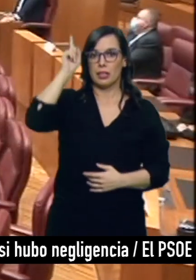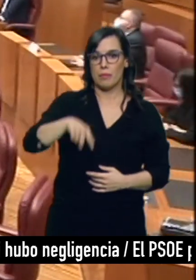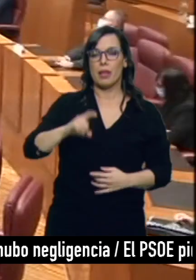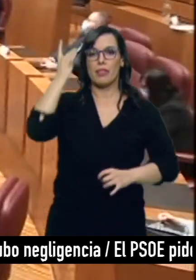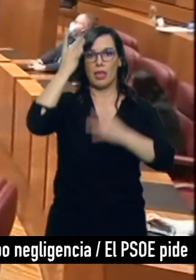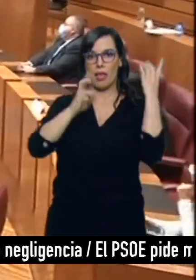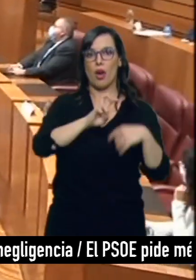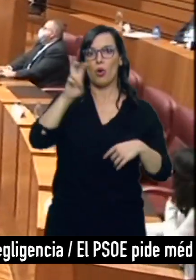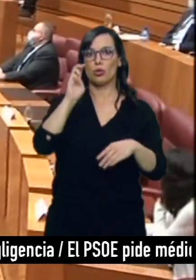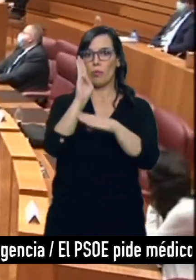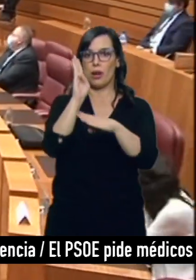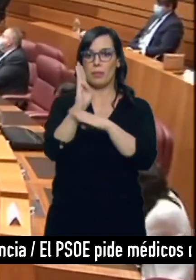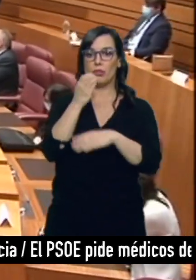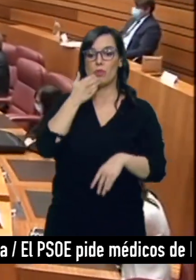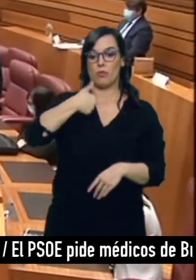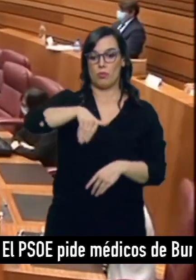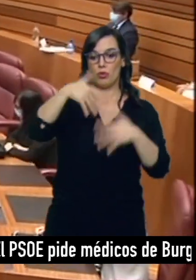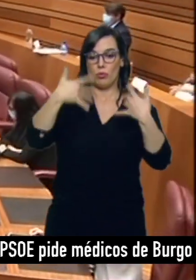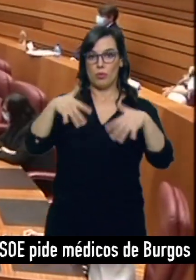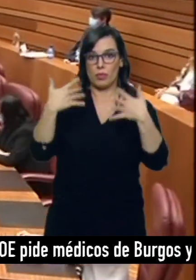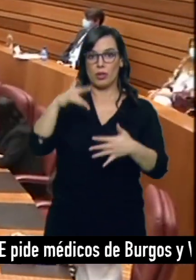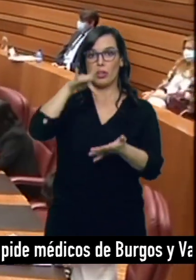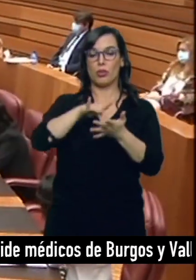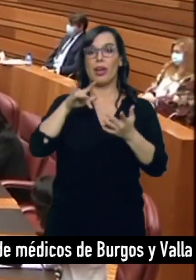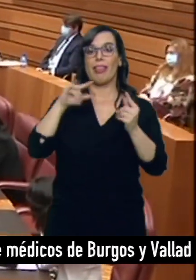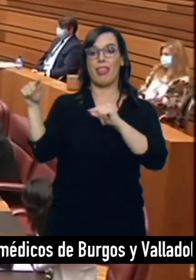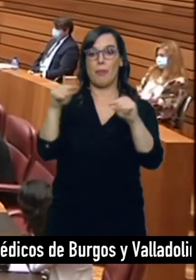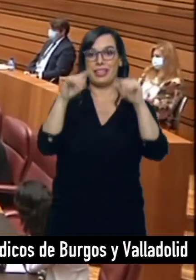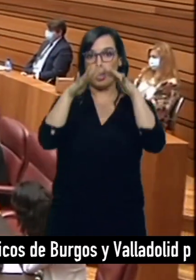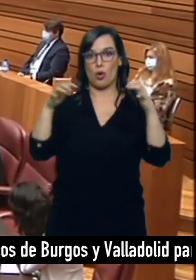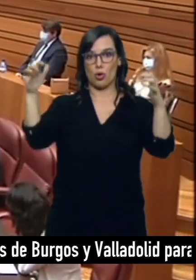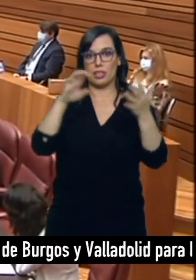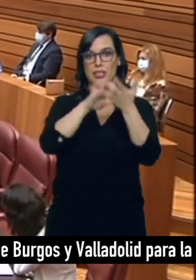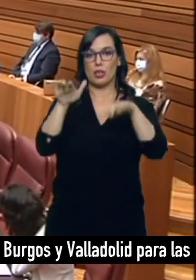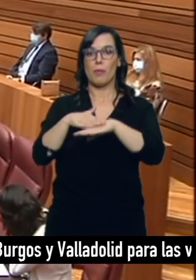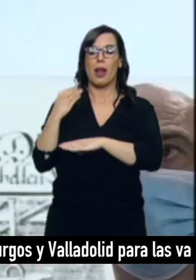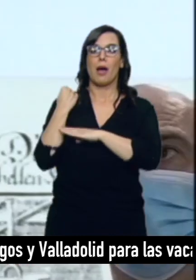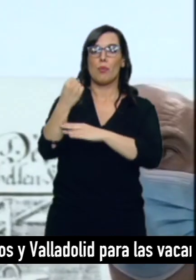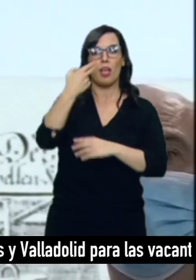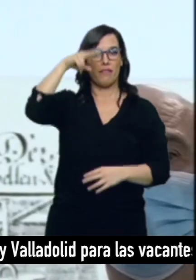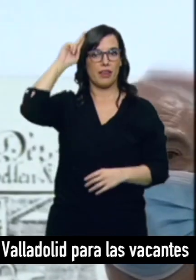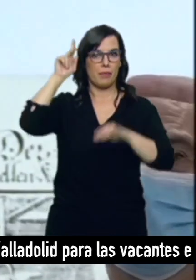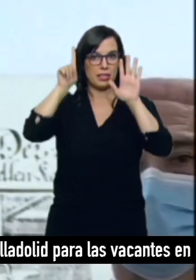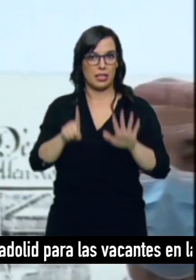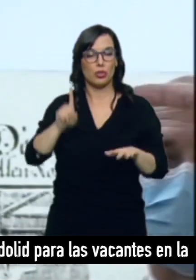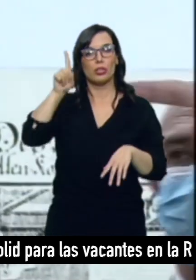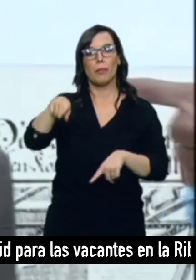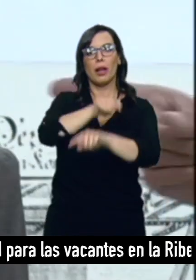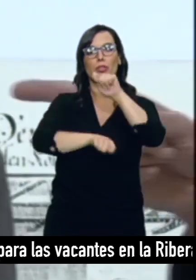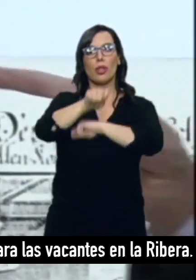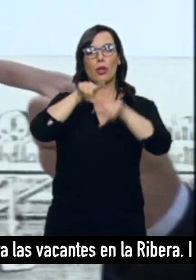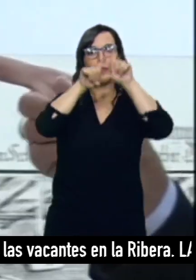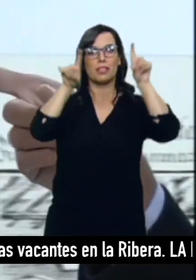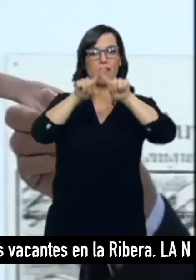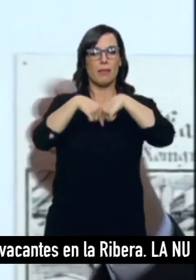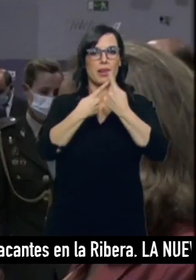iniciativas en otros parlamentos como la que este miércoles se debatirá en las Cortes de Castilla y León en apoyo a Felipe VI. También la Asociación Empresa Familiar